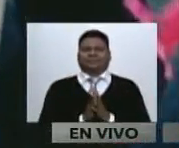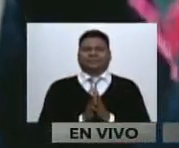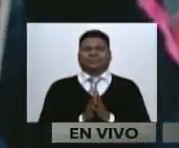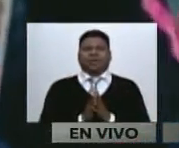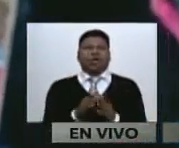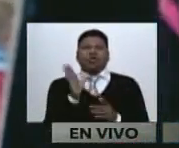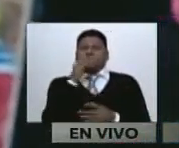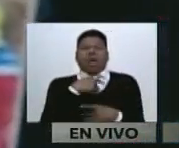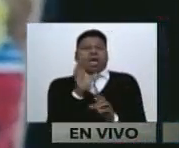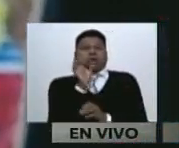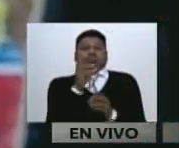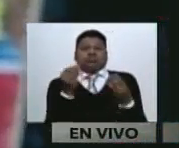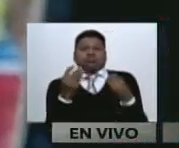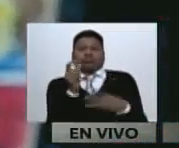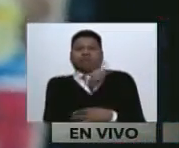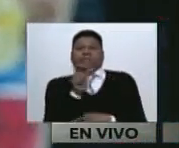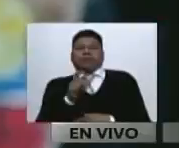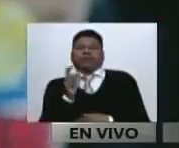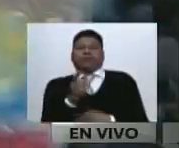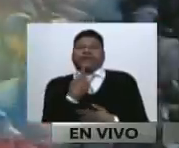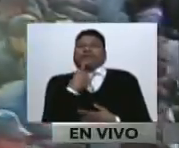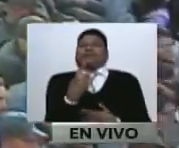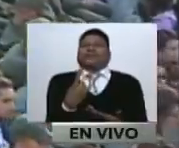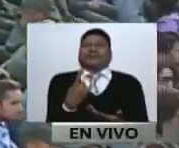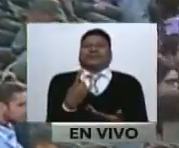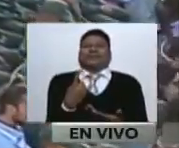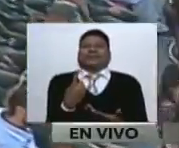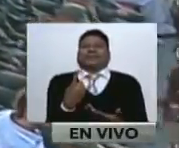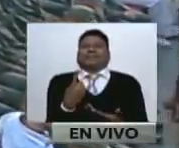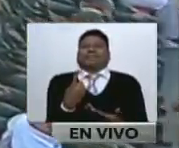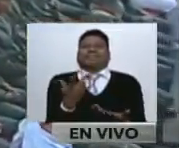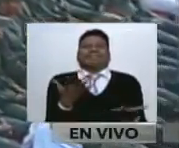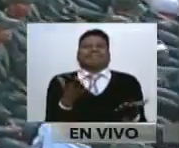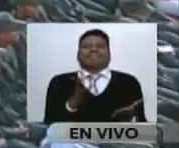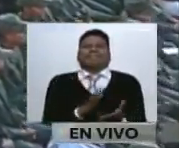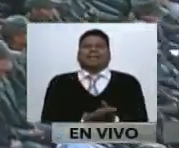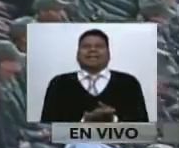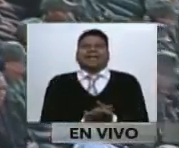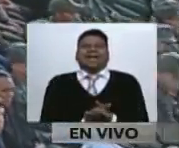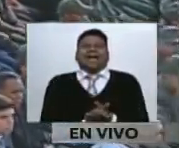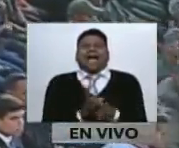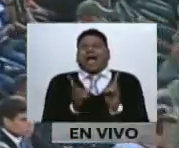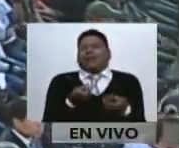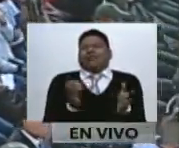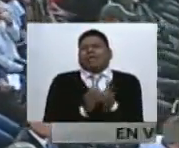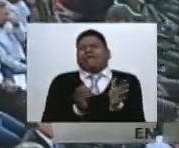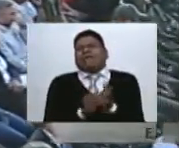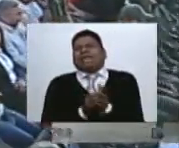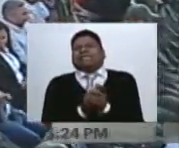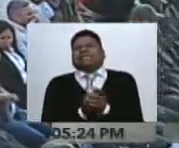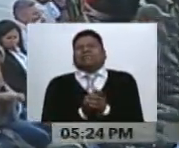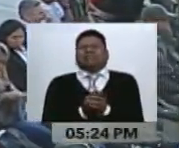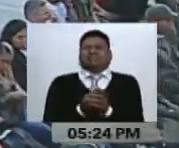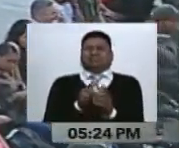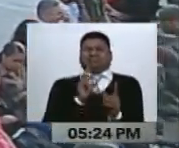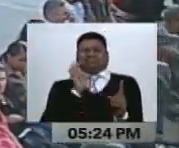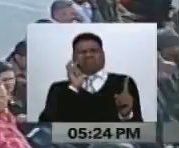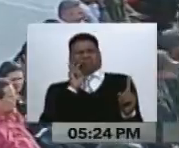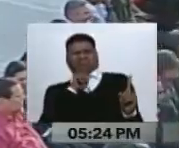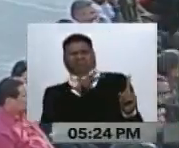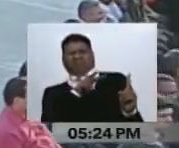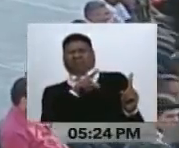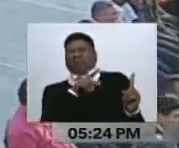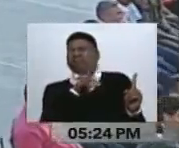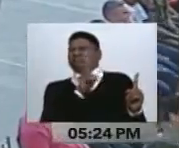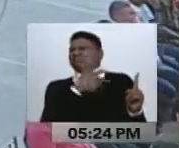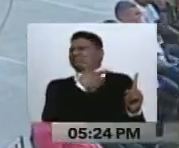mucha gente que quiera decir esto, e inmediatamente se nos intenta descalificar diciendo es